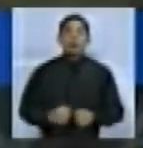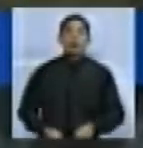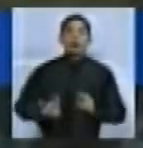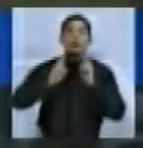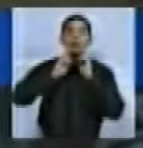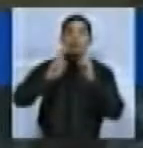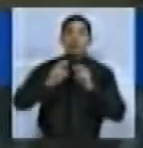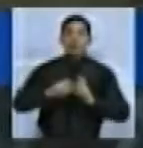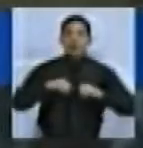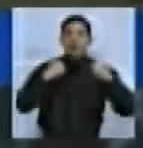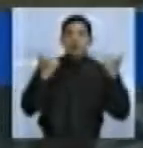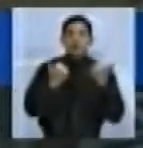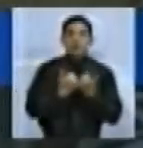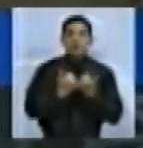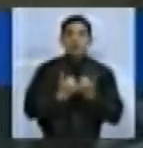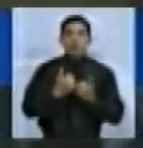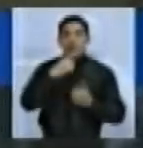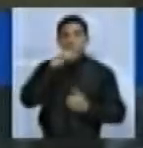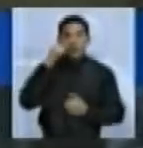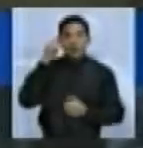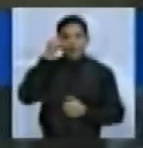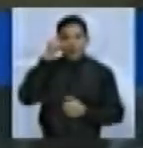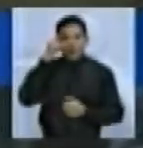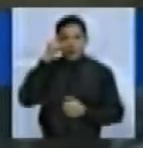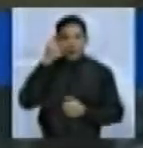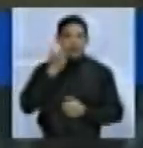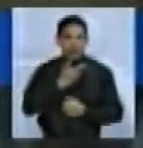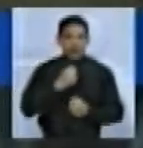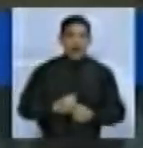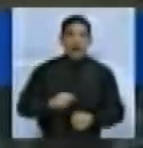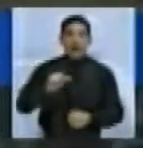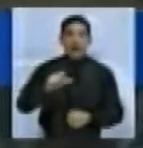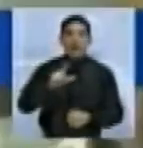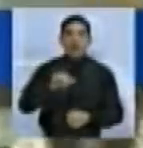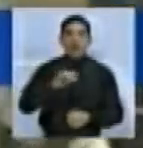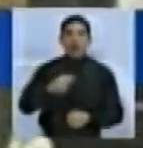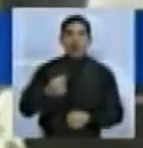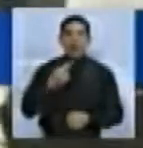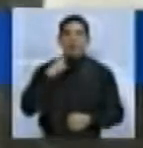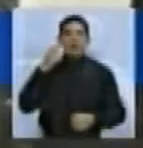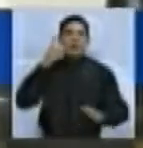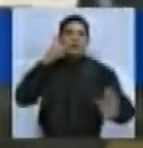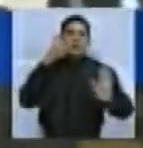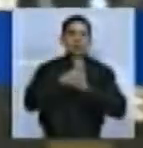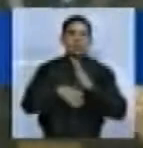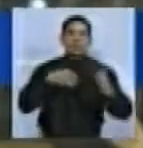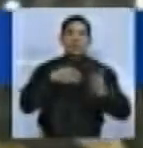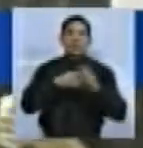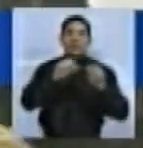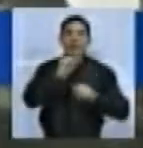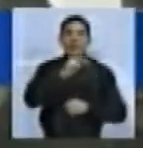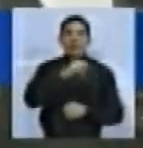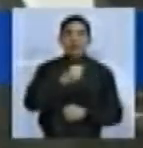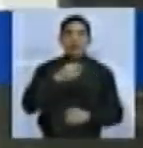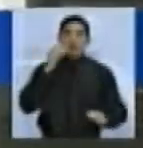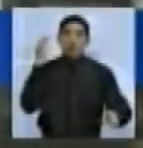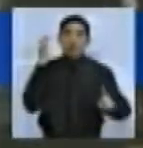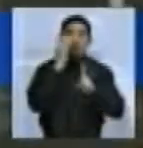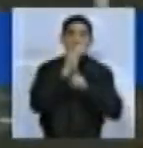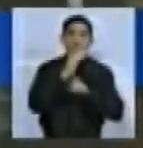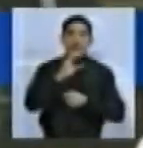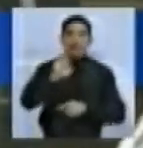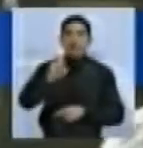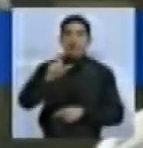del legislador correísta Ronnie Aliaga y quien presentó las denuncias contra Galarza, acusando a Tello de